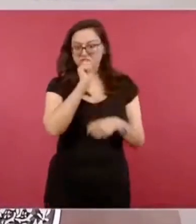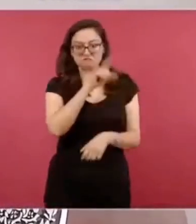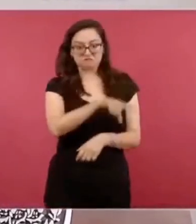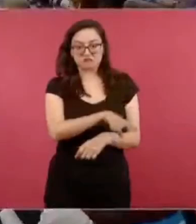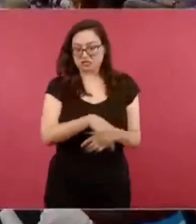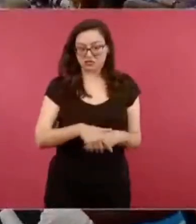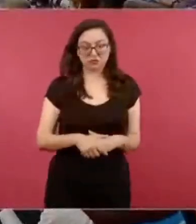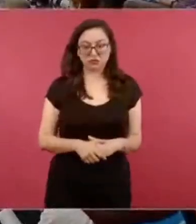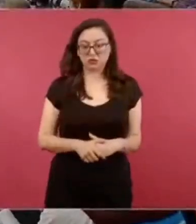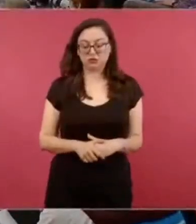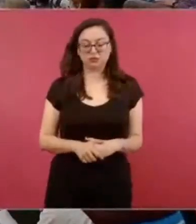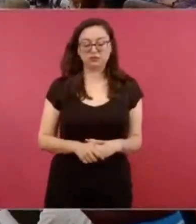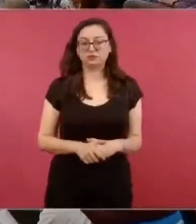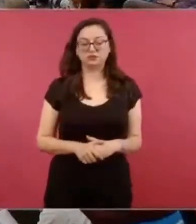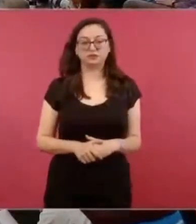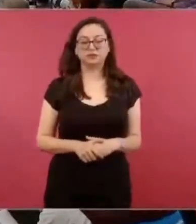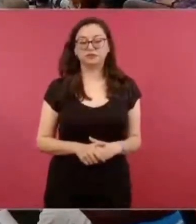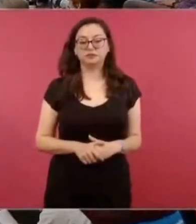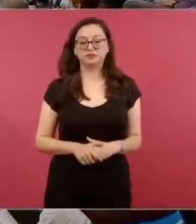Tim Golden, sí.